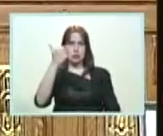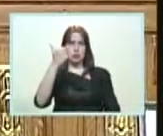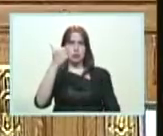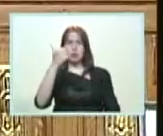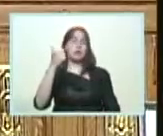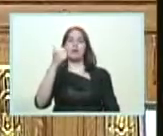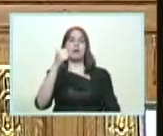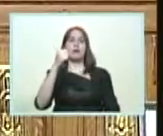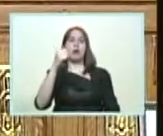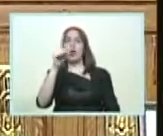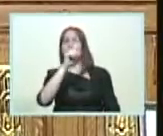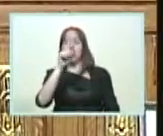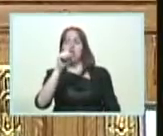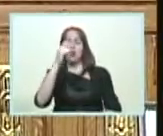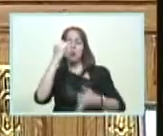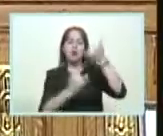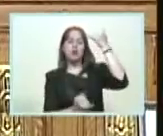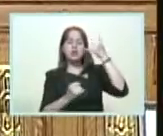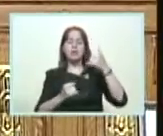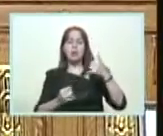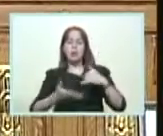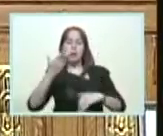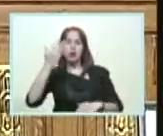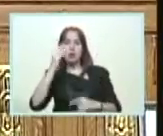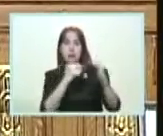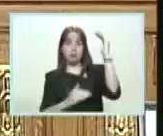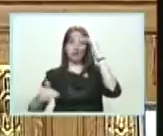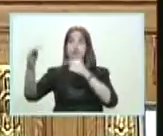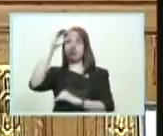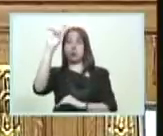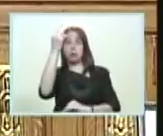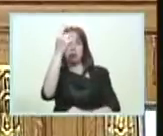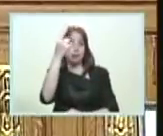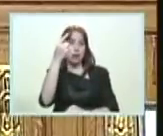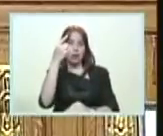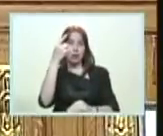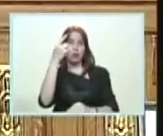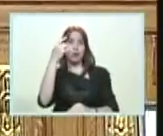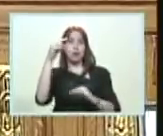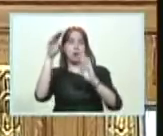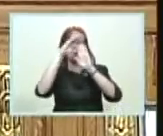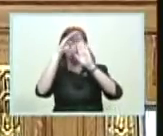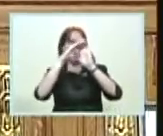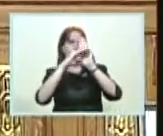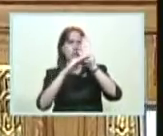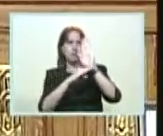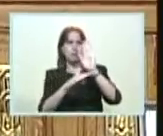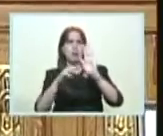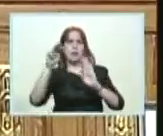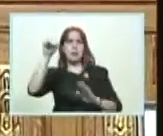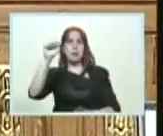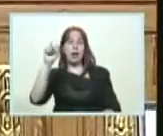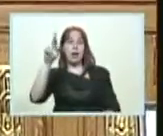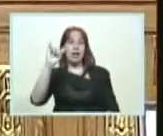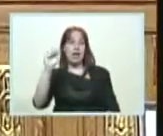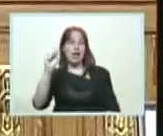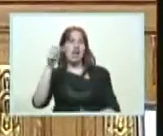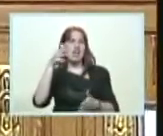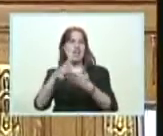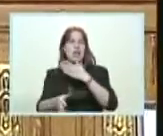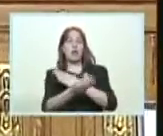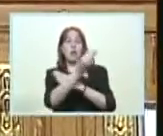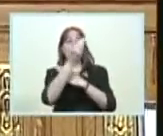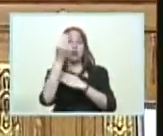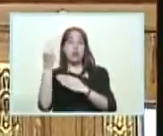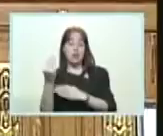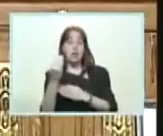por décimo menos importante, porque lo pudiéramos poner de primero, María León, camarada, sea la